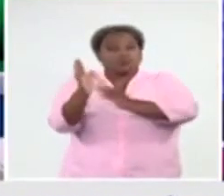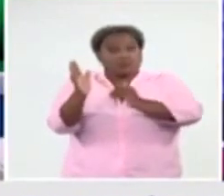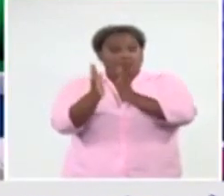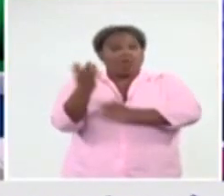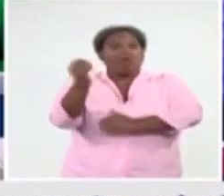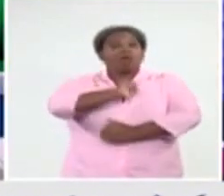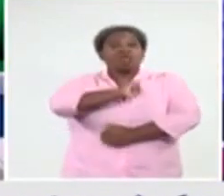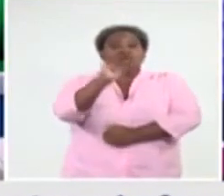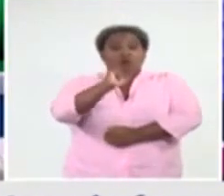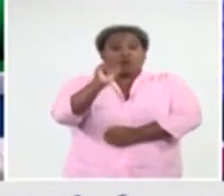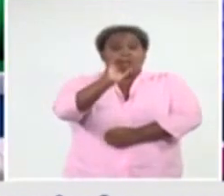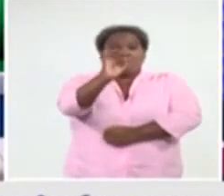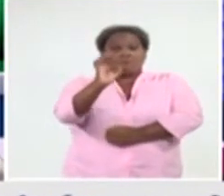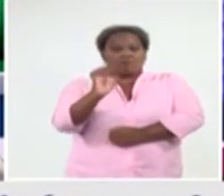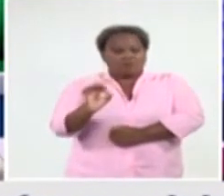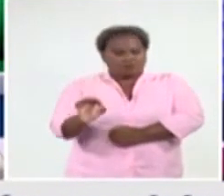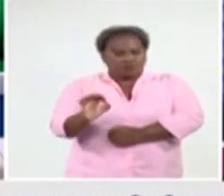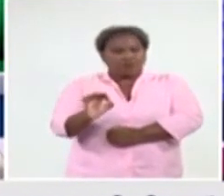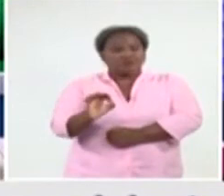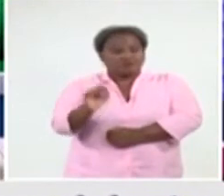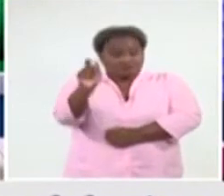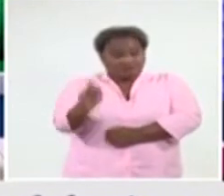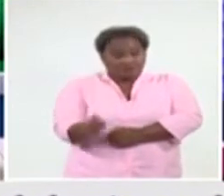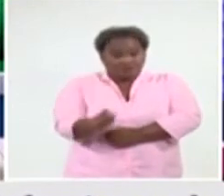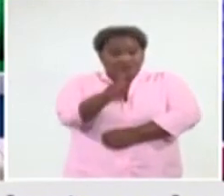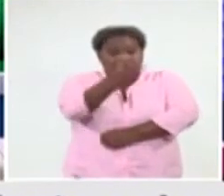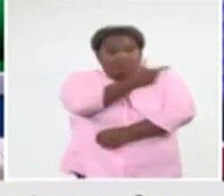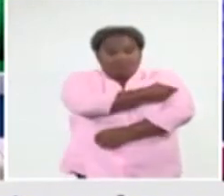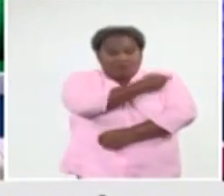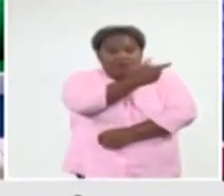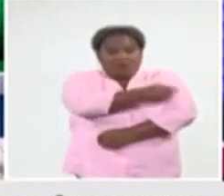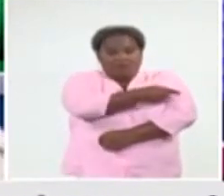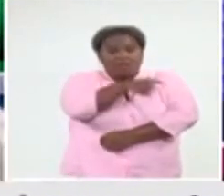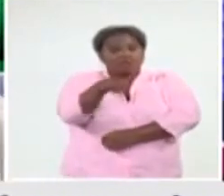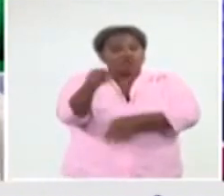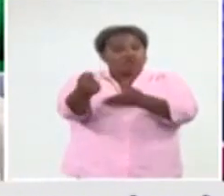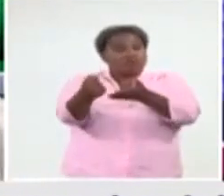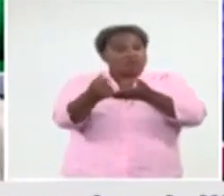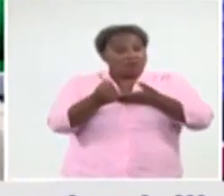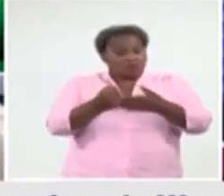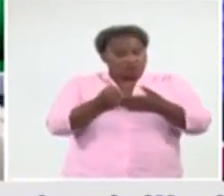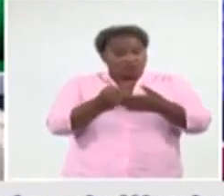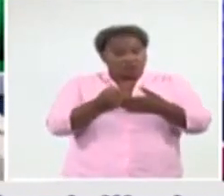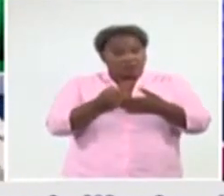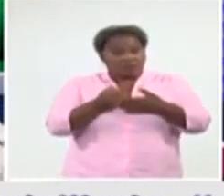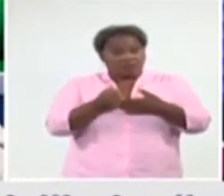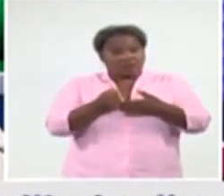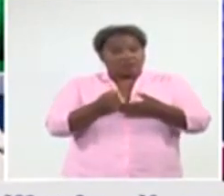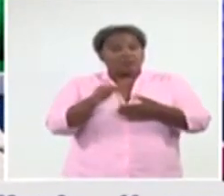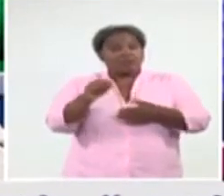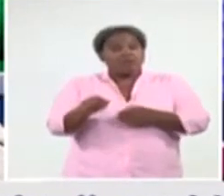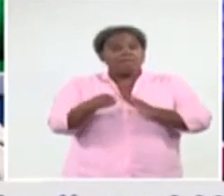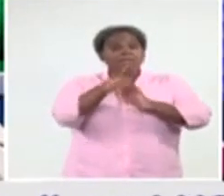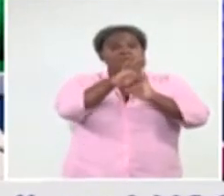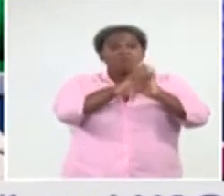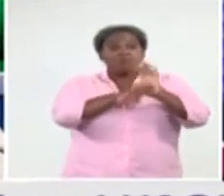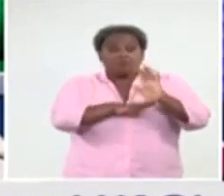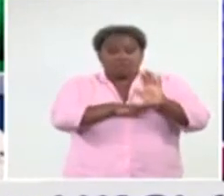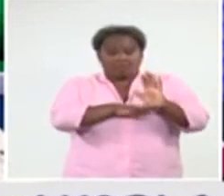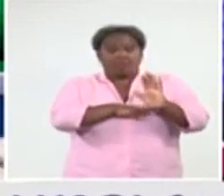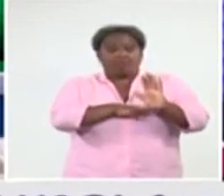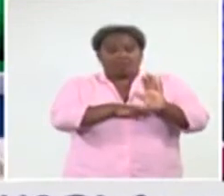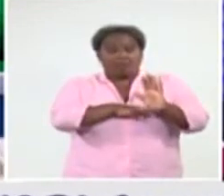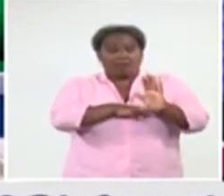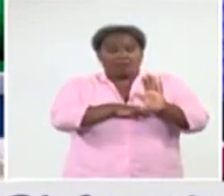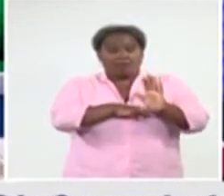los porcientos de población vacunada que permita que las medidas de restricción, que no van